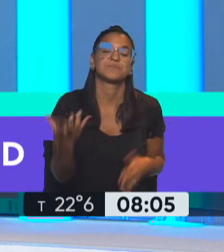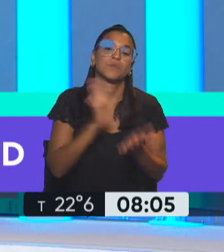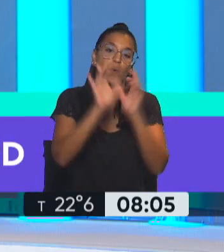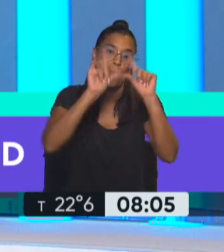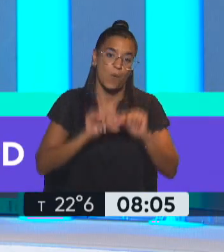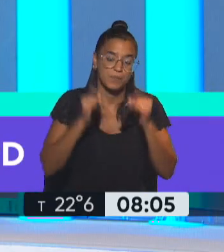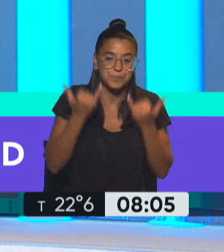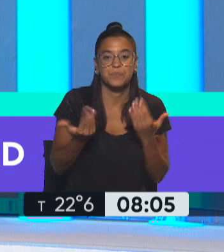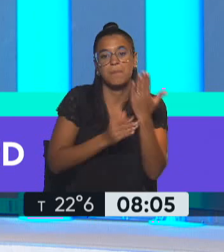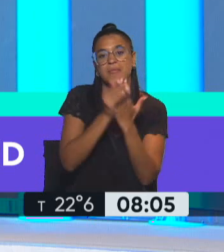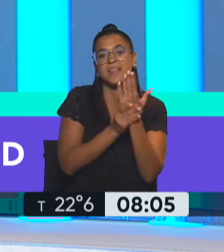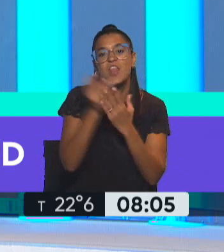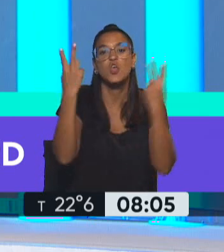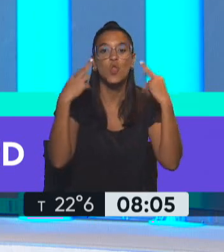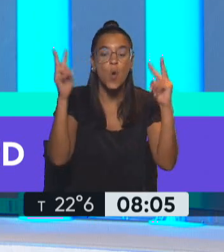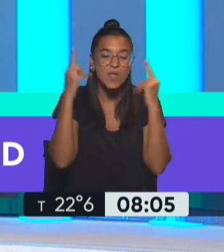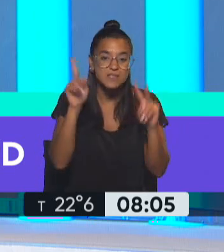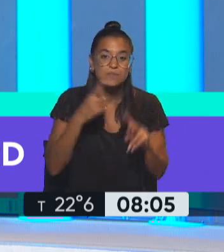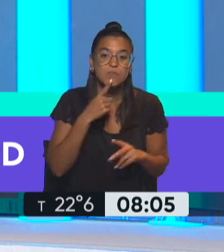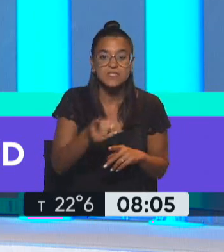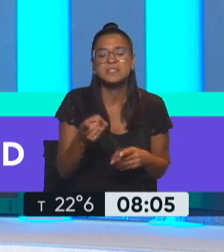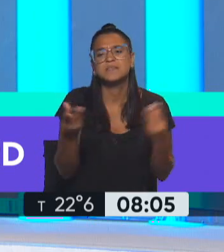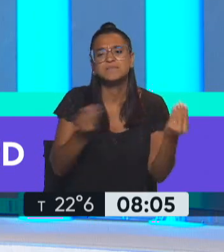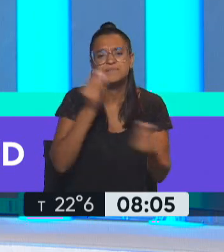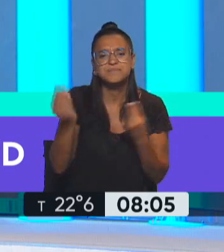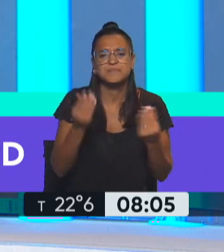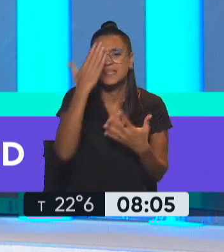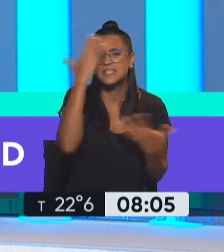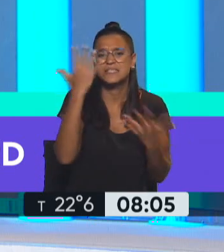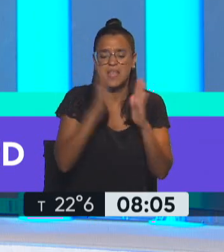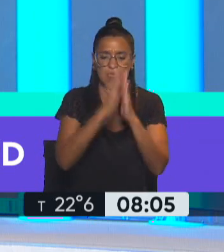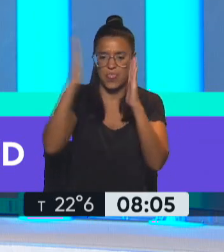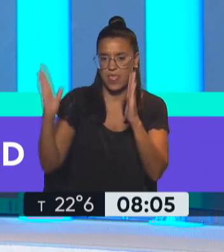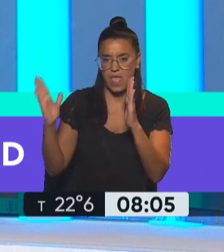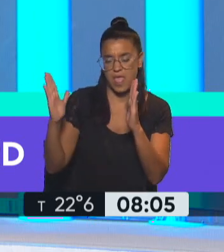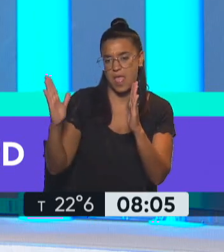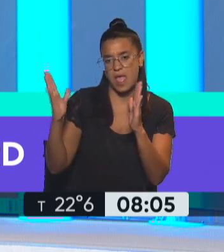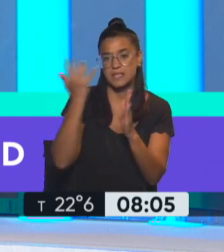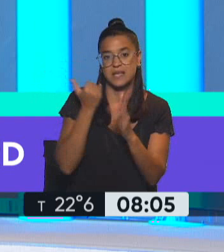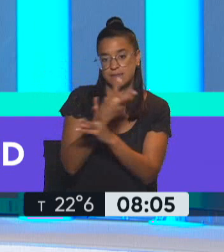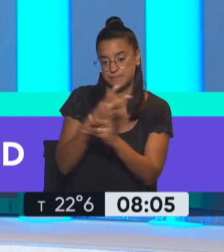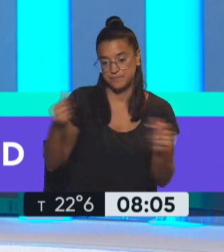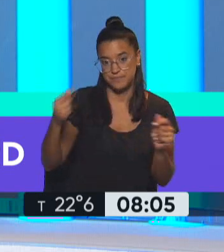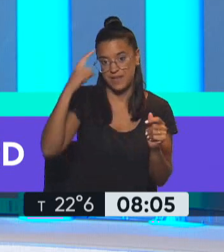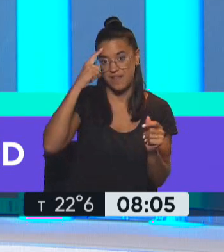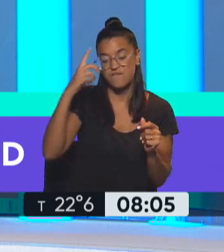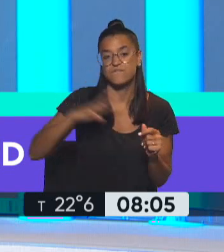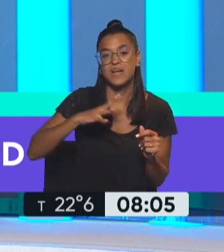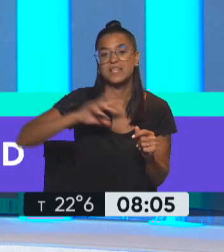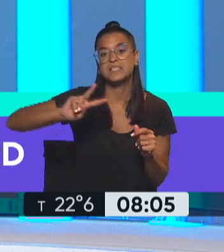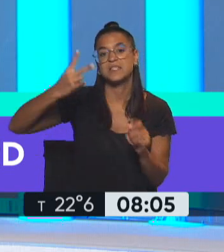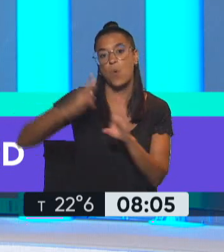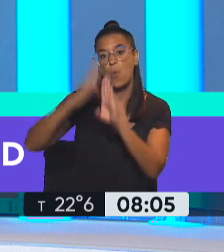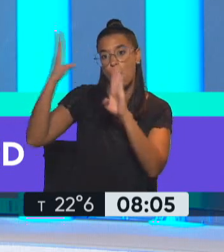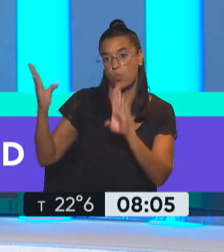números y el ministerio del turismo sacó que viene pasando en la primera quincena que ya cerró la primer quincena de enero y todavía falta la segunda que suele